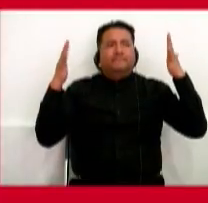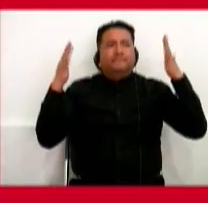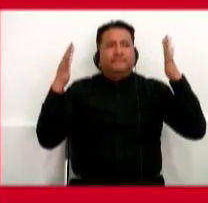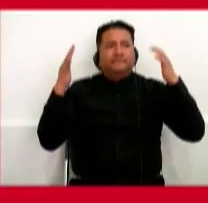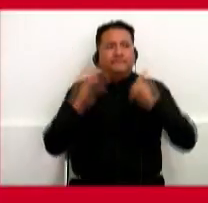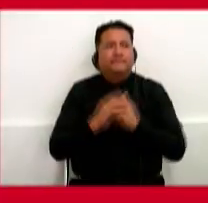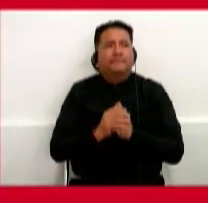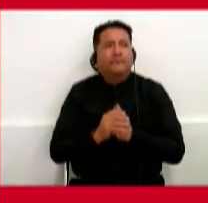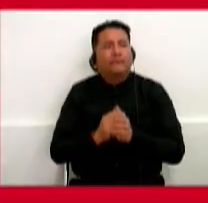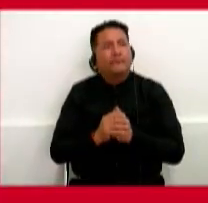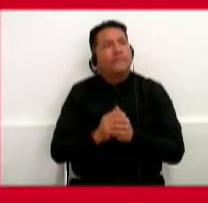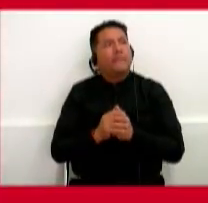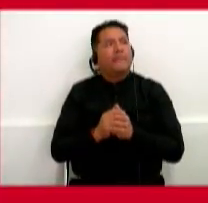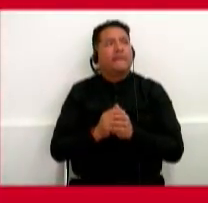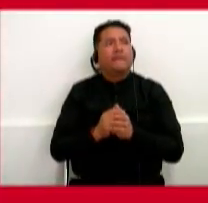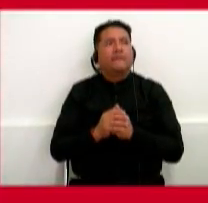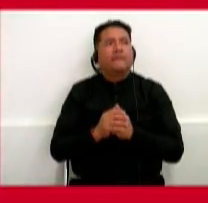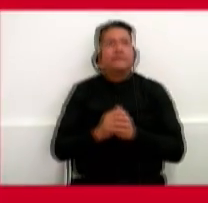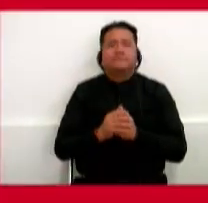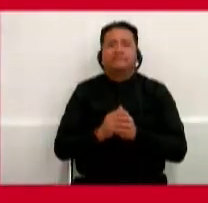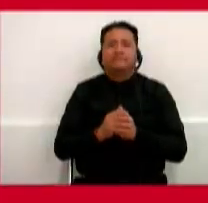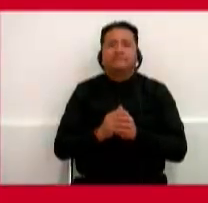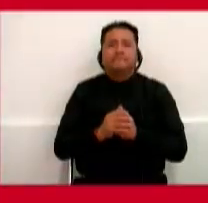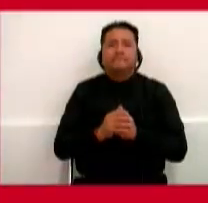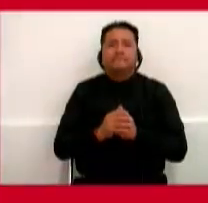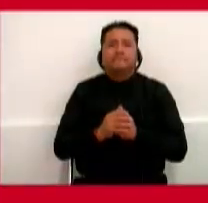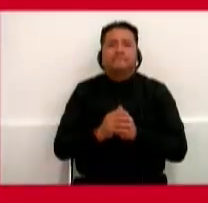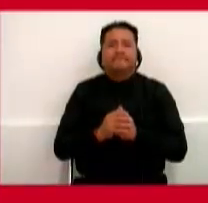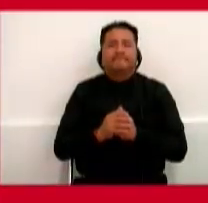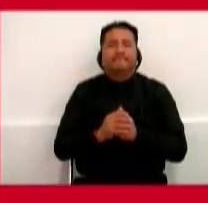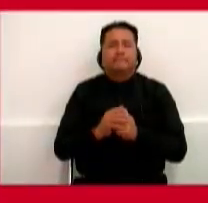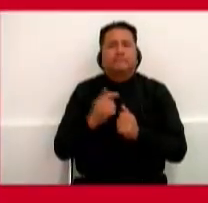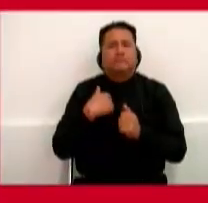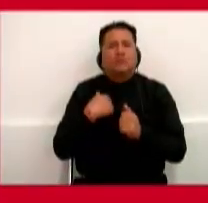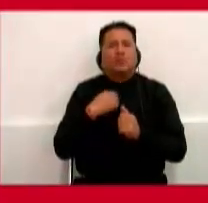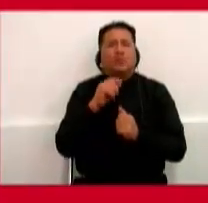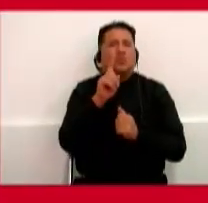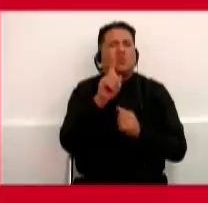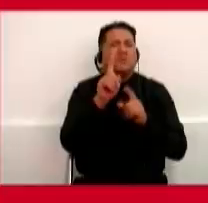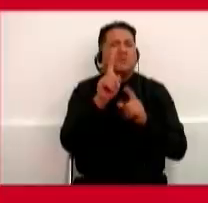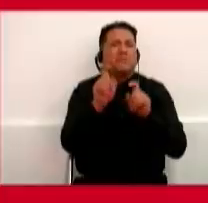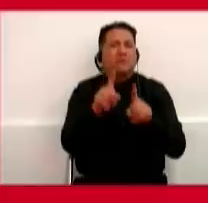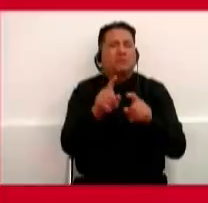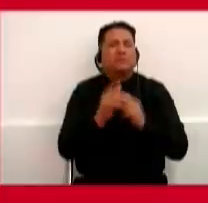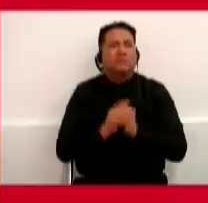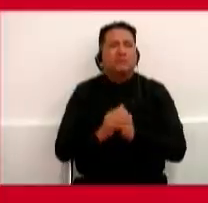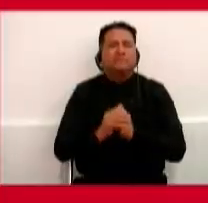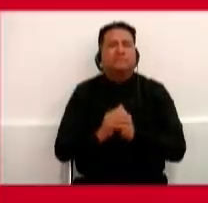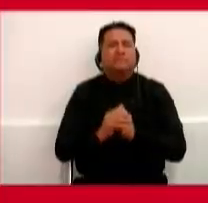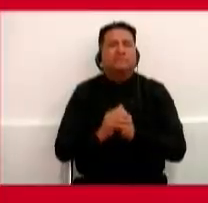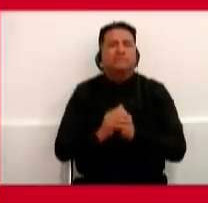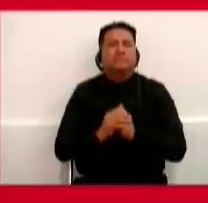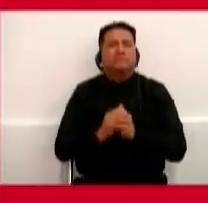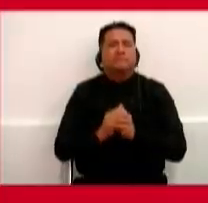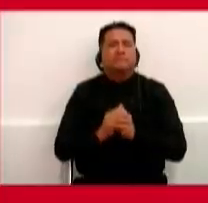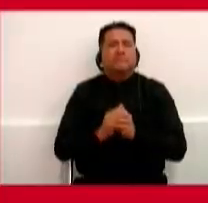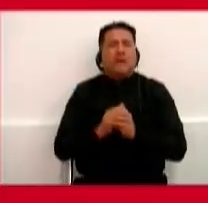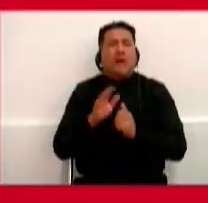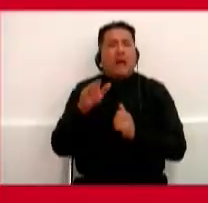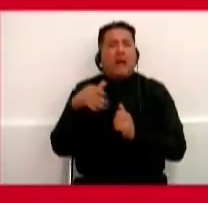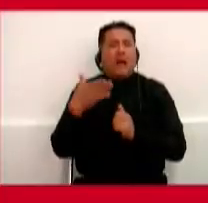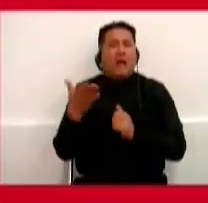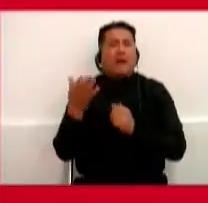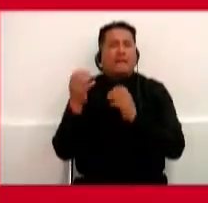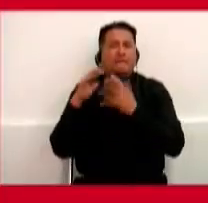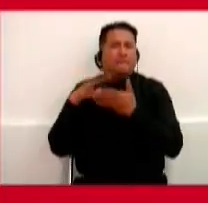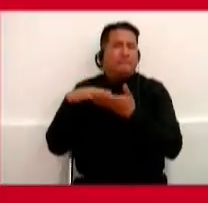Gracias, Kim. Bien, solo tengo una pregunta. De hecho, existe un gran potencial en